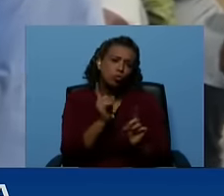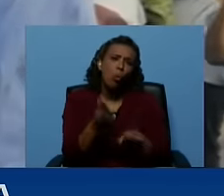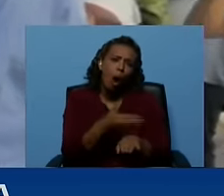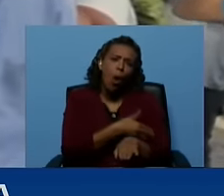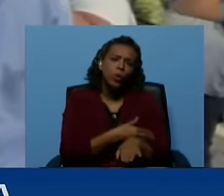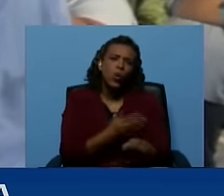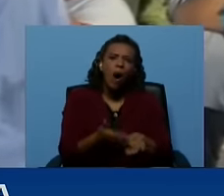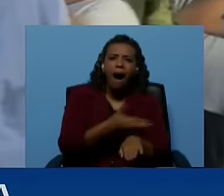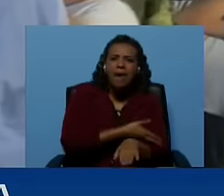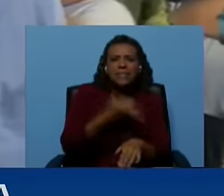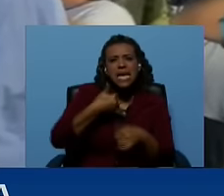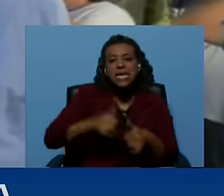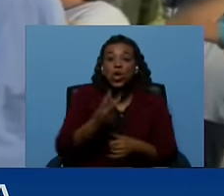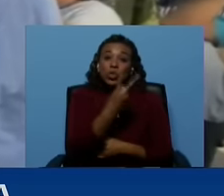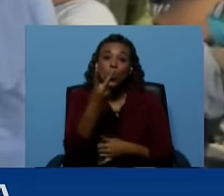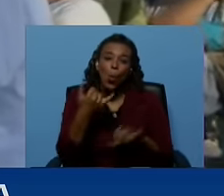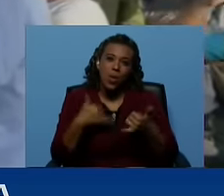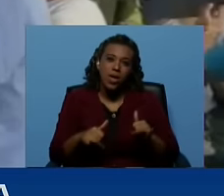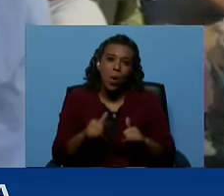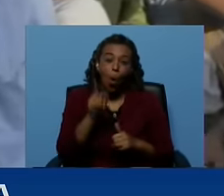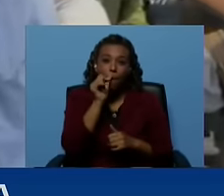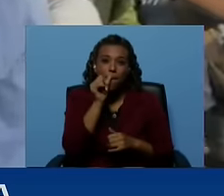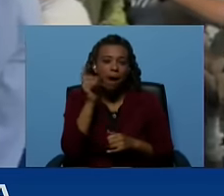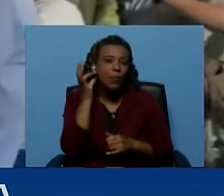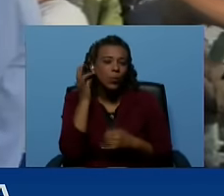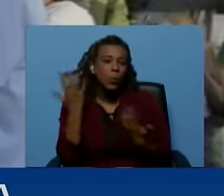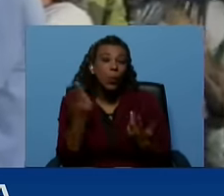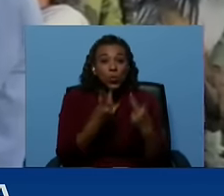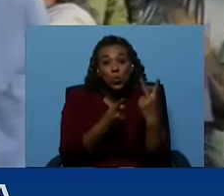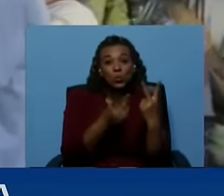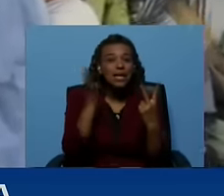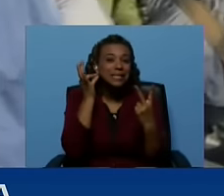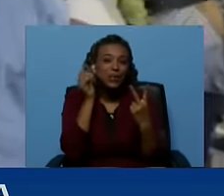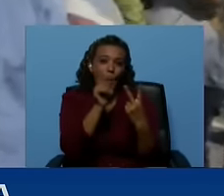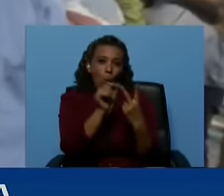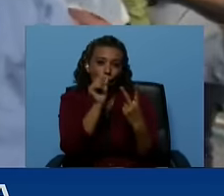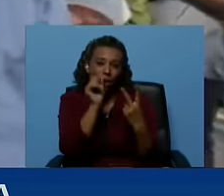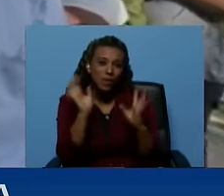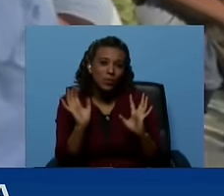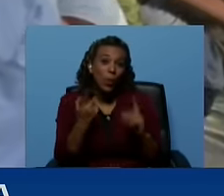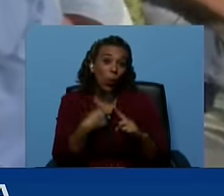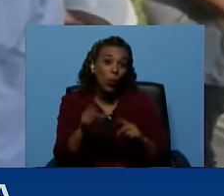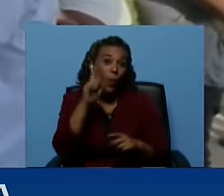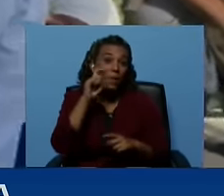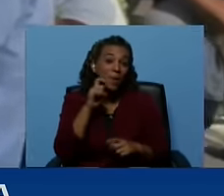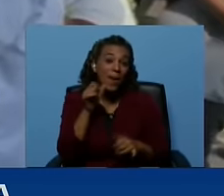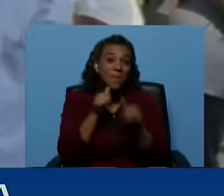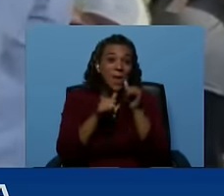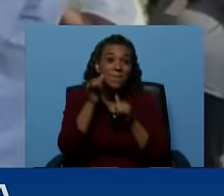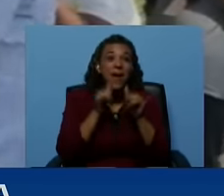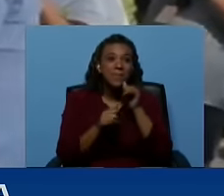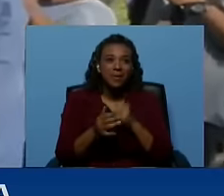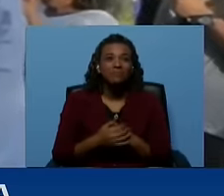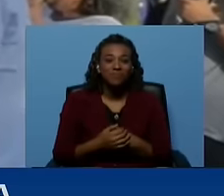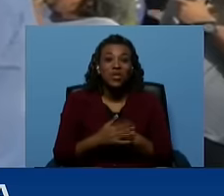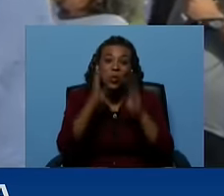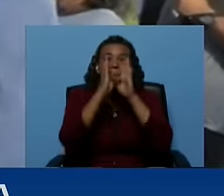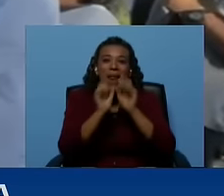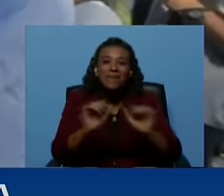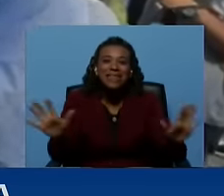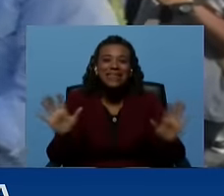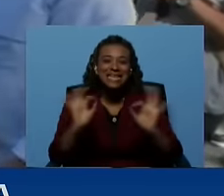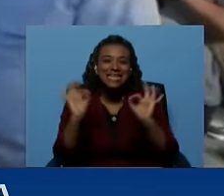cuántos tienes ya dos varones una niña y Ah bueno otra otra bebé Pues bueno Dios me los bendiga